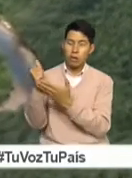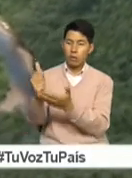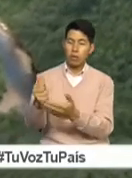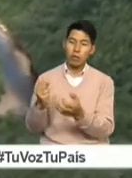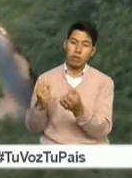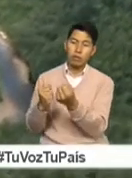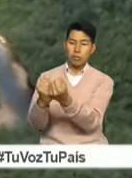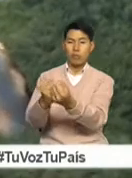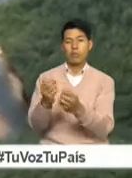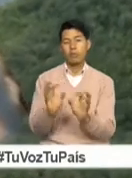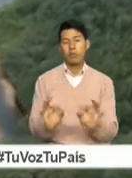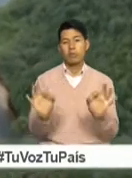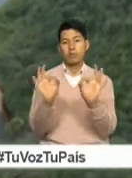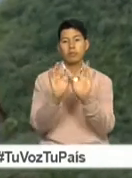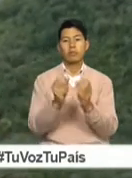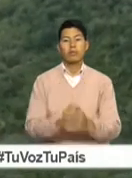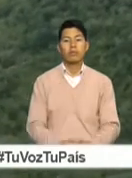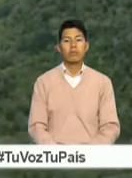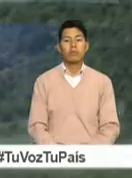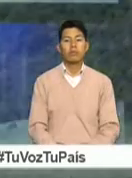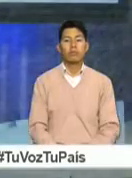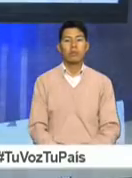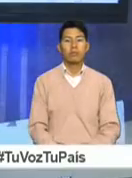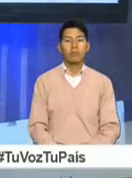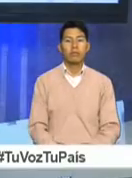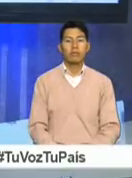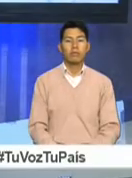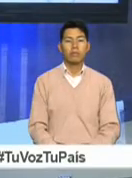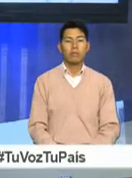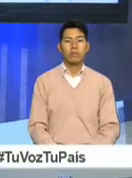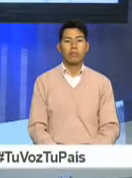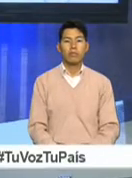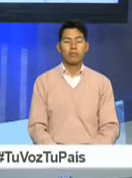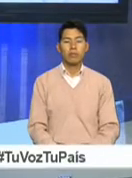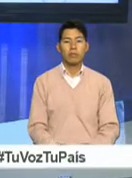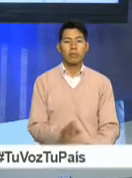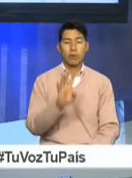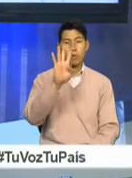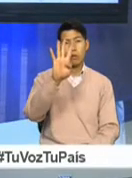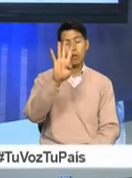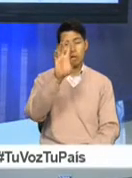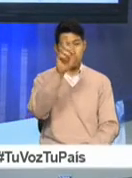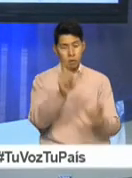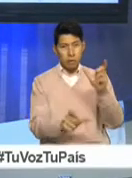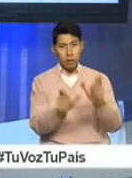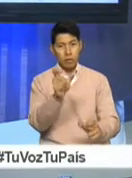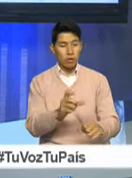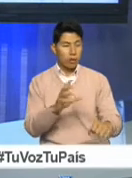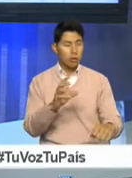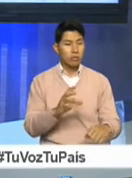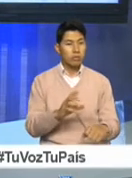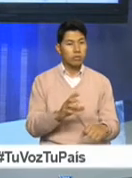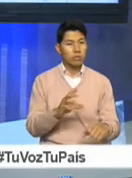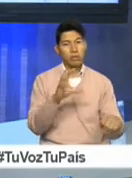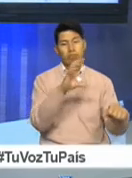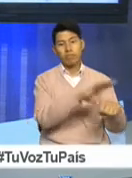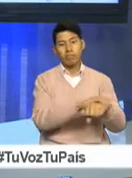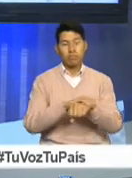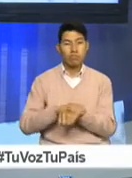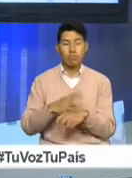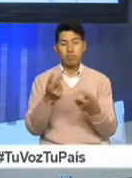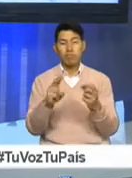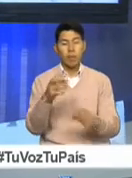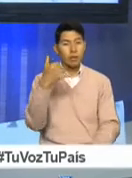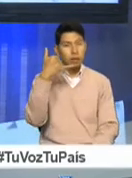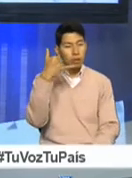morejón noticiero ciudadano cuatro detenidos y más de dos mil celulares incautados dejó el operativo